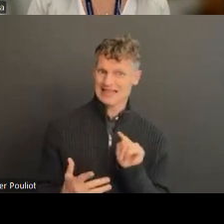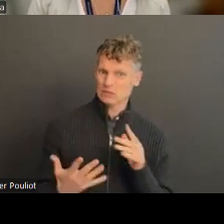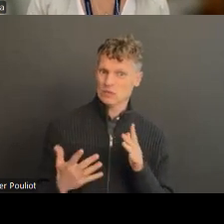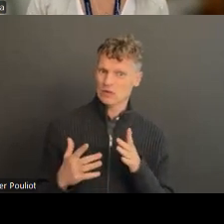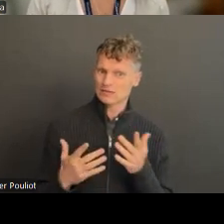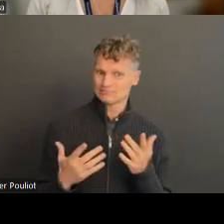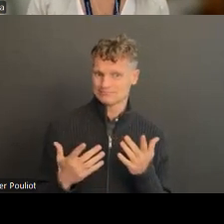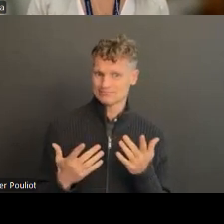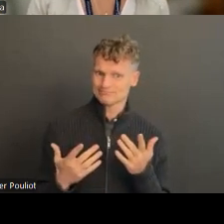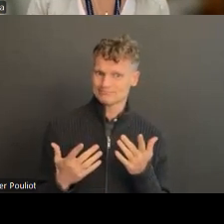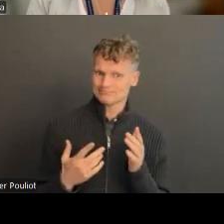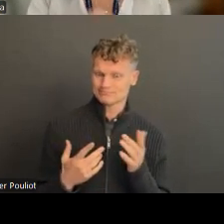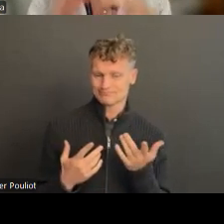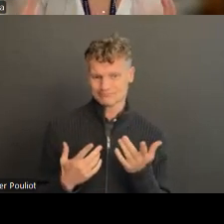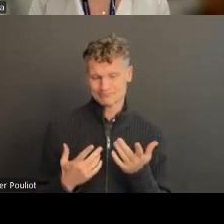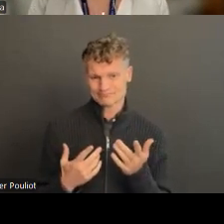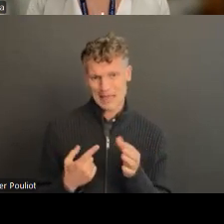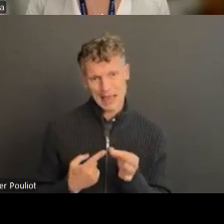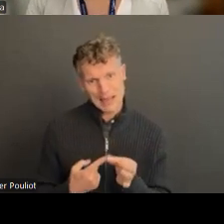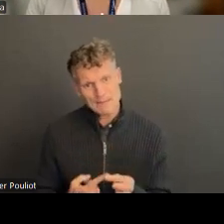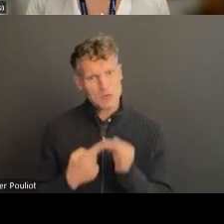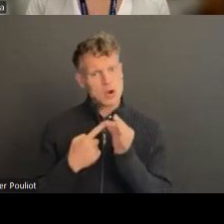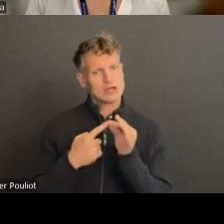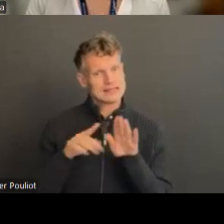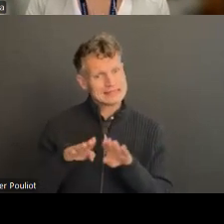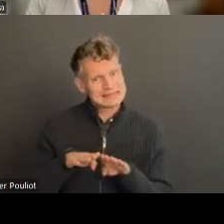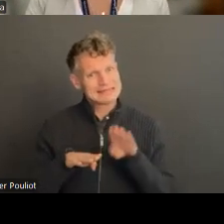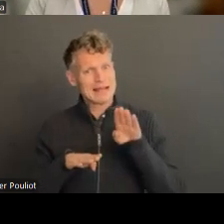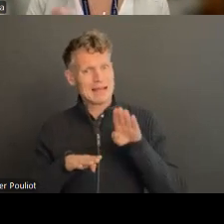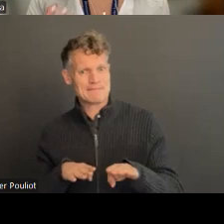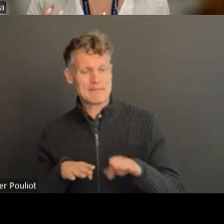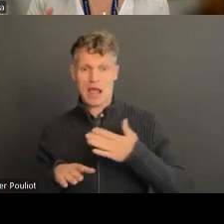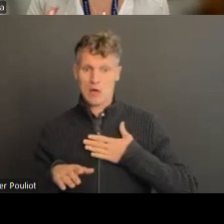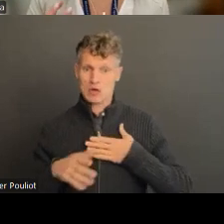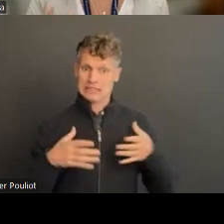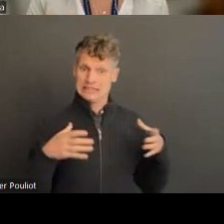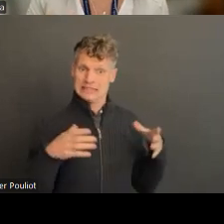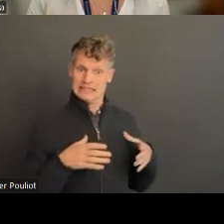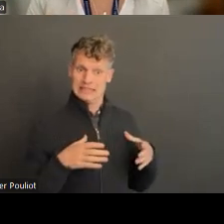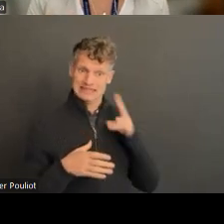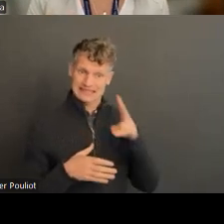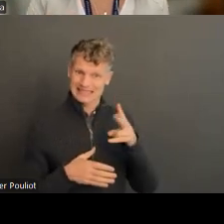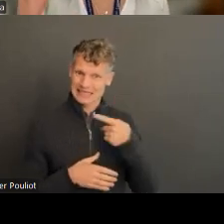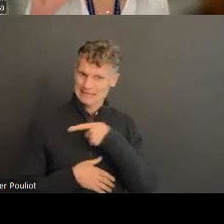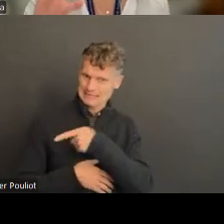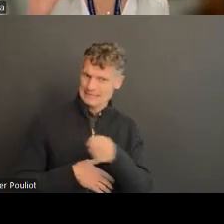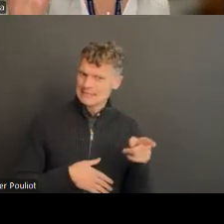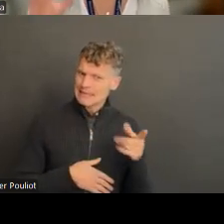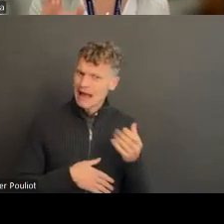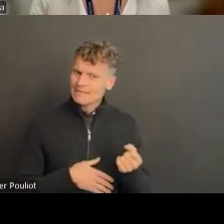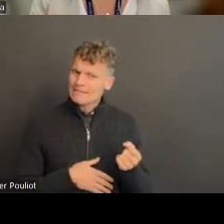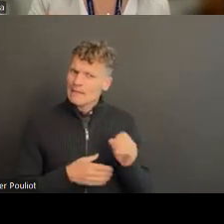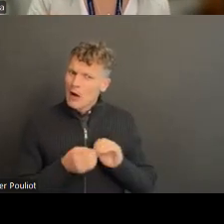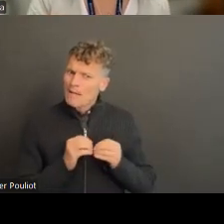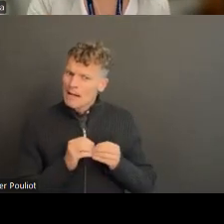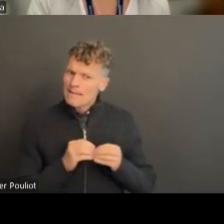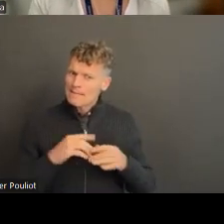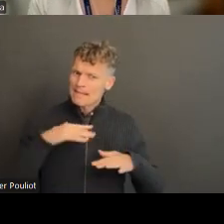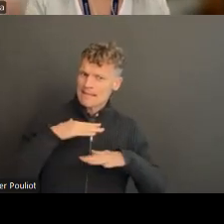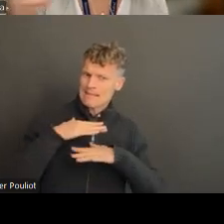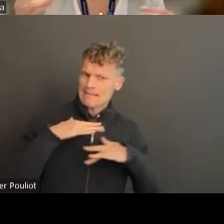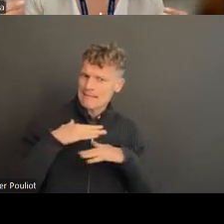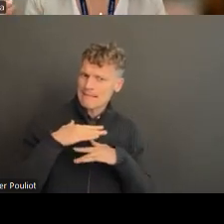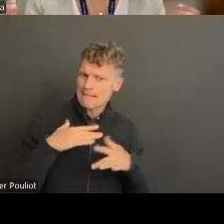el espacio de la solución, cuál es la teoría en general del programa, cuáles son el diagrama, ¿cierto?, y cómo estas